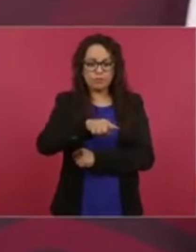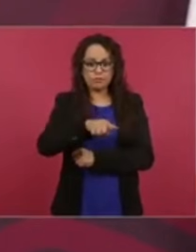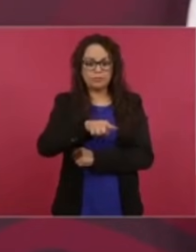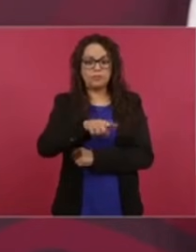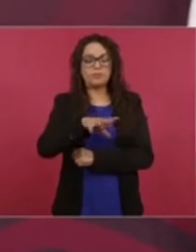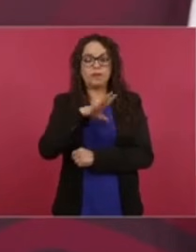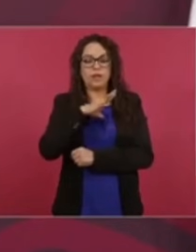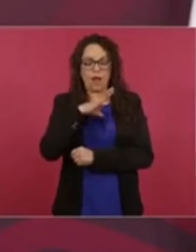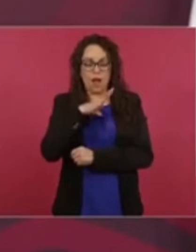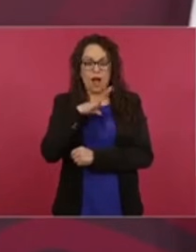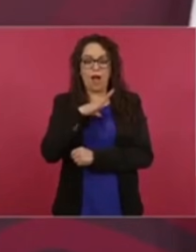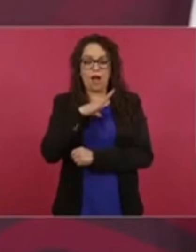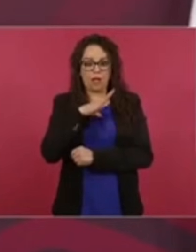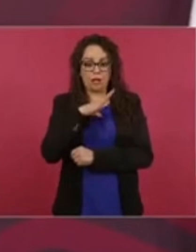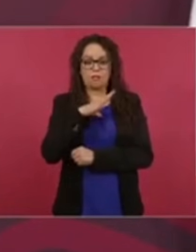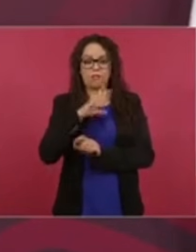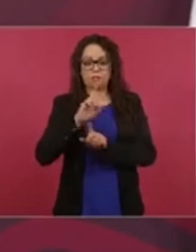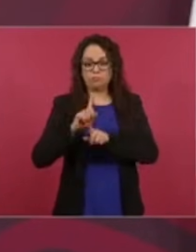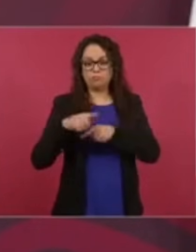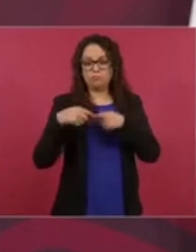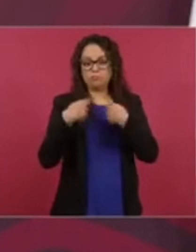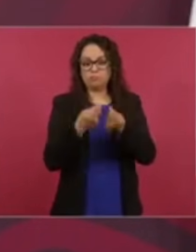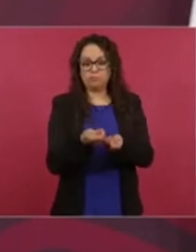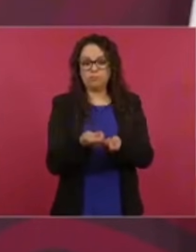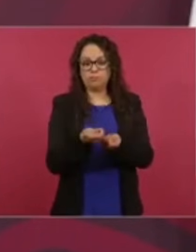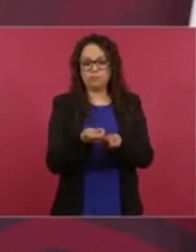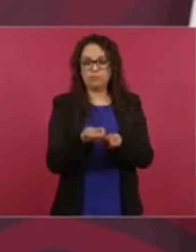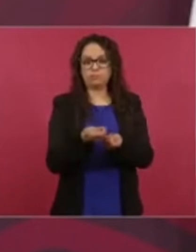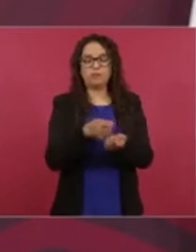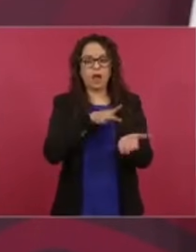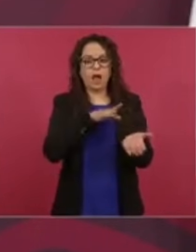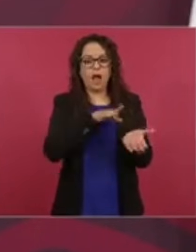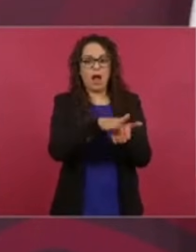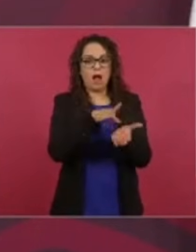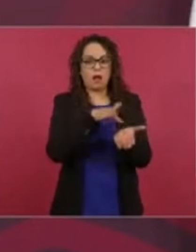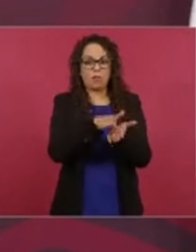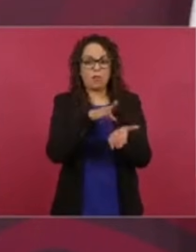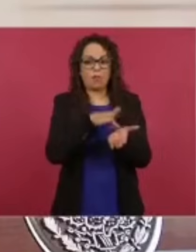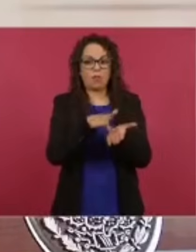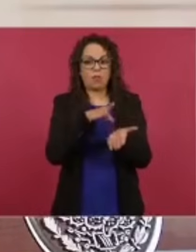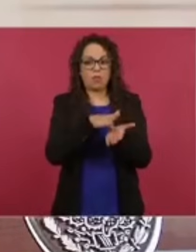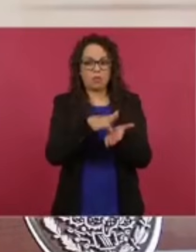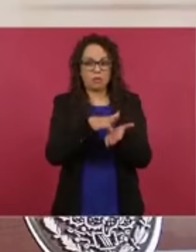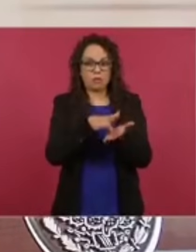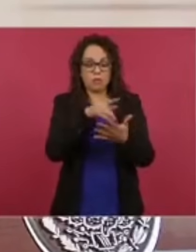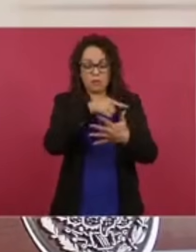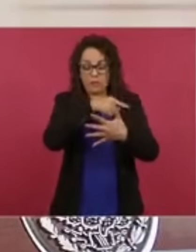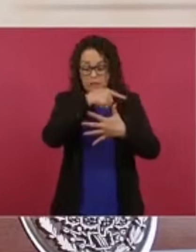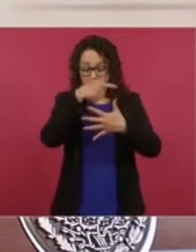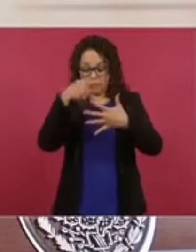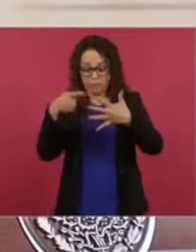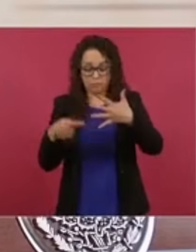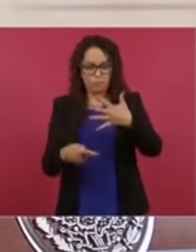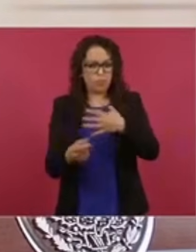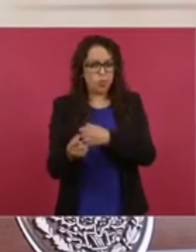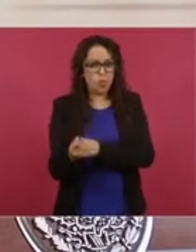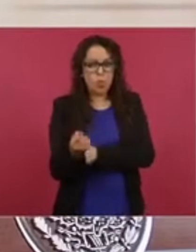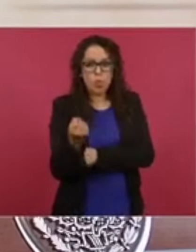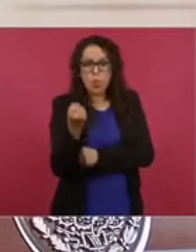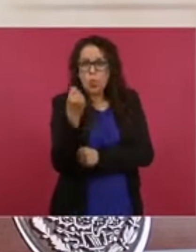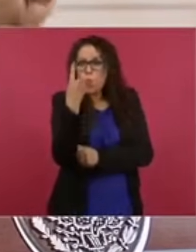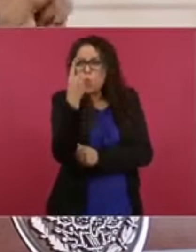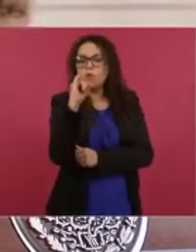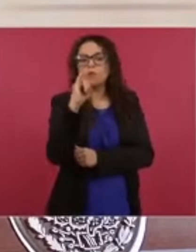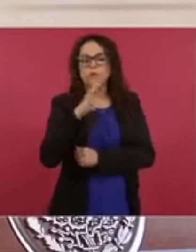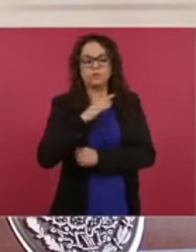reciben cuando menos un apoyo del presupuesto cuando